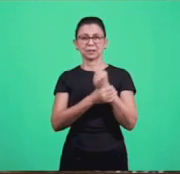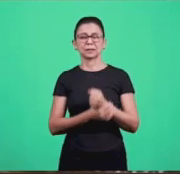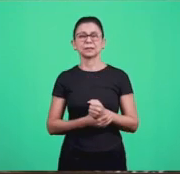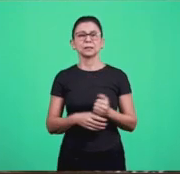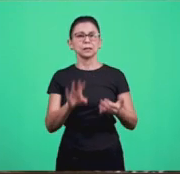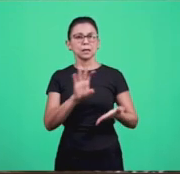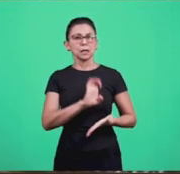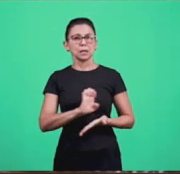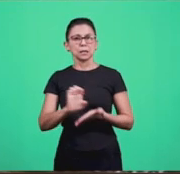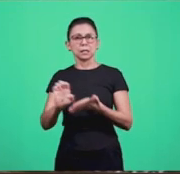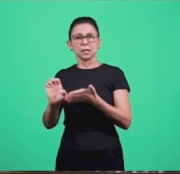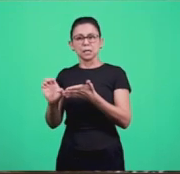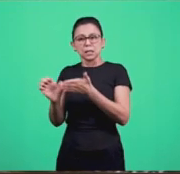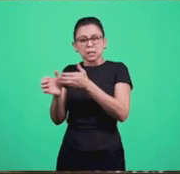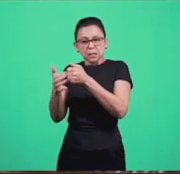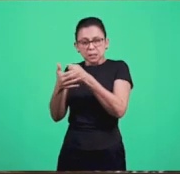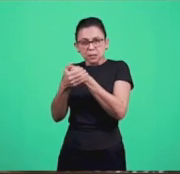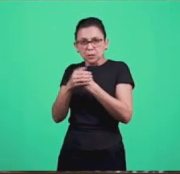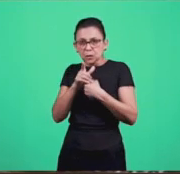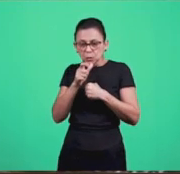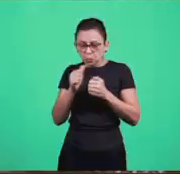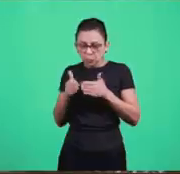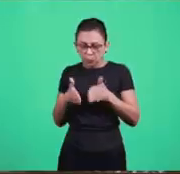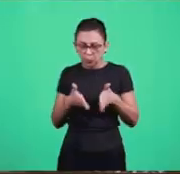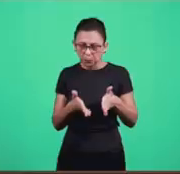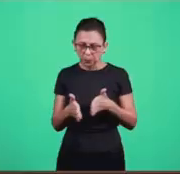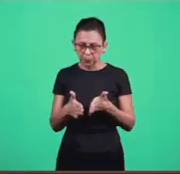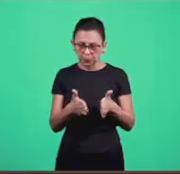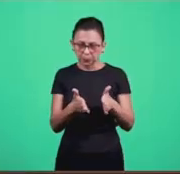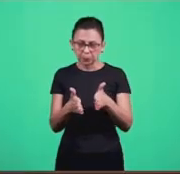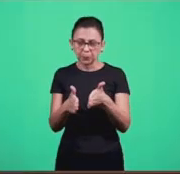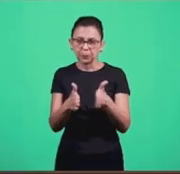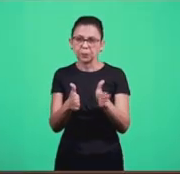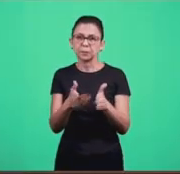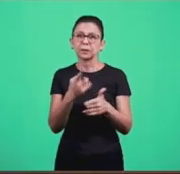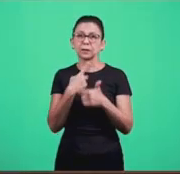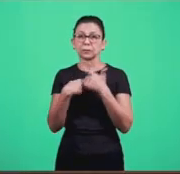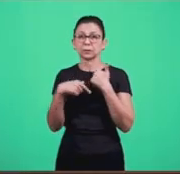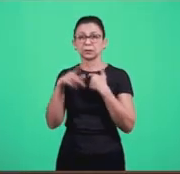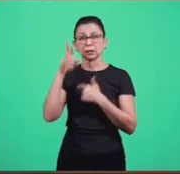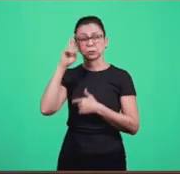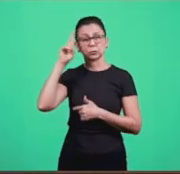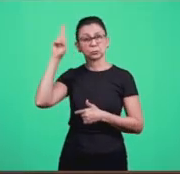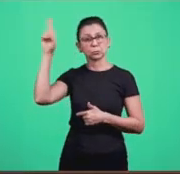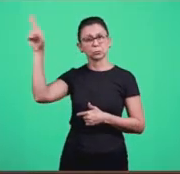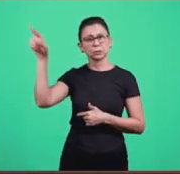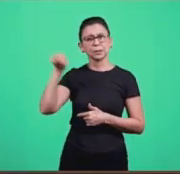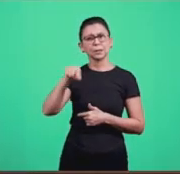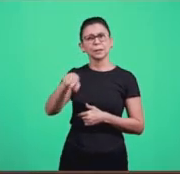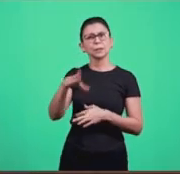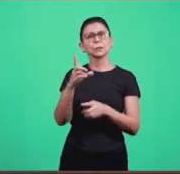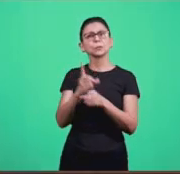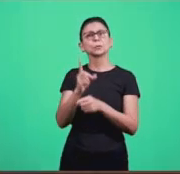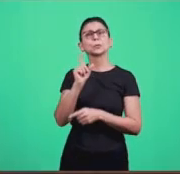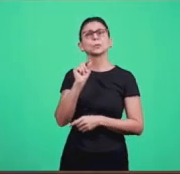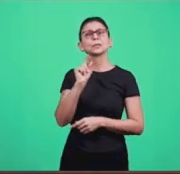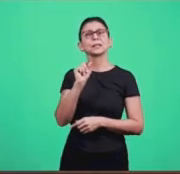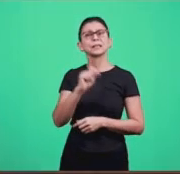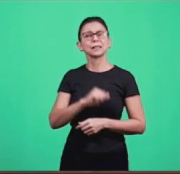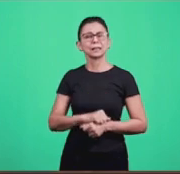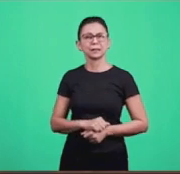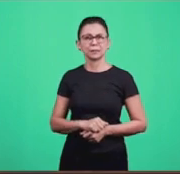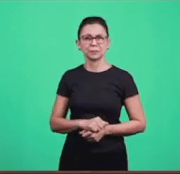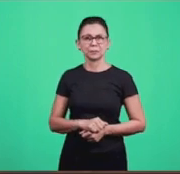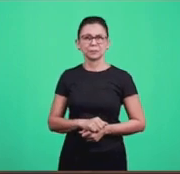es seguridad. Elías se escondió así en el arroyo de Querit porque era voluntad del Señor. ¿Y qué